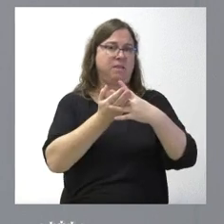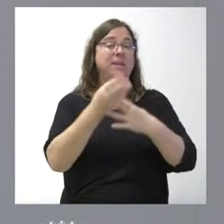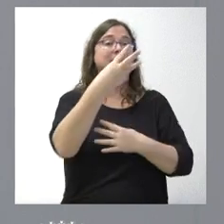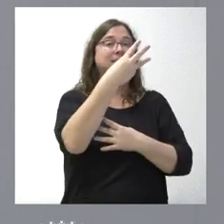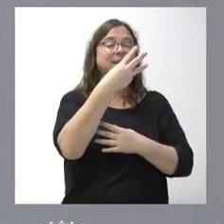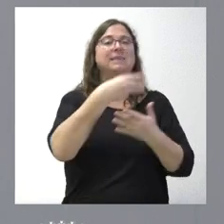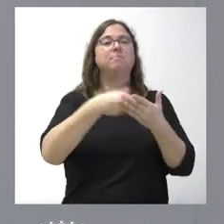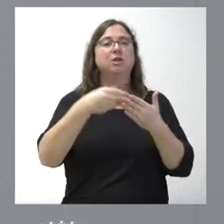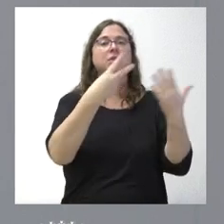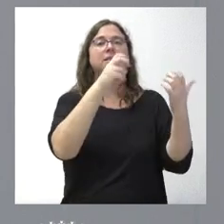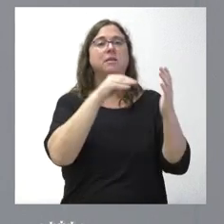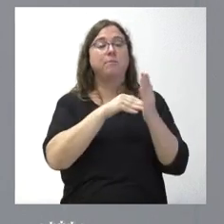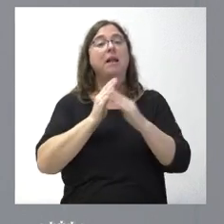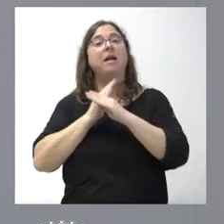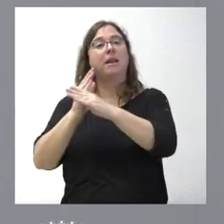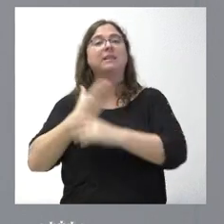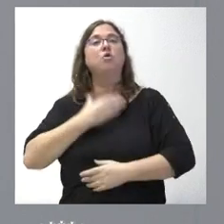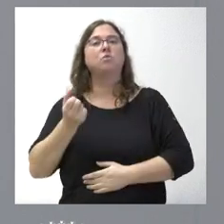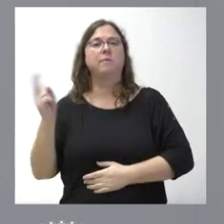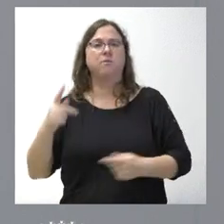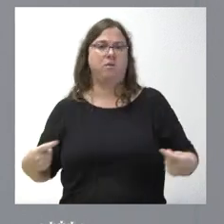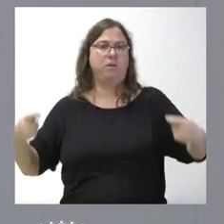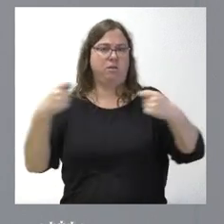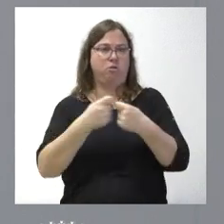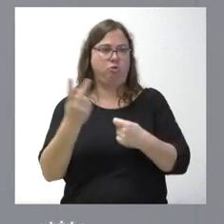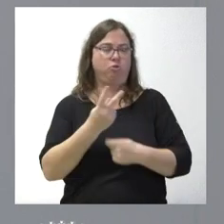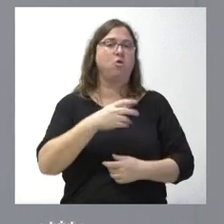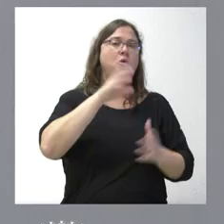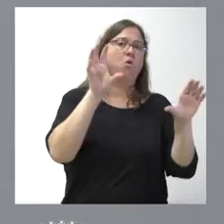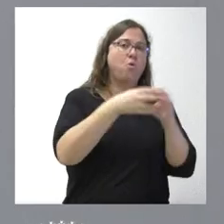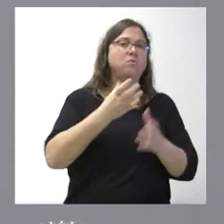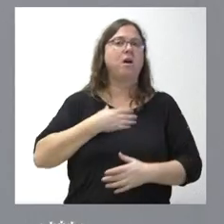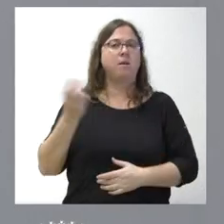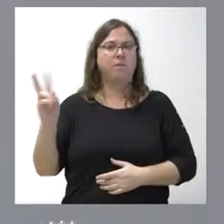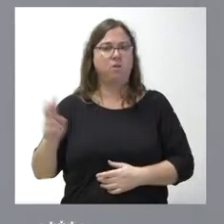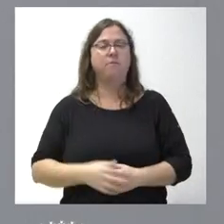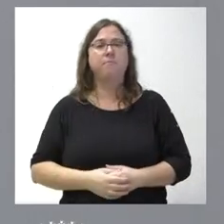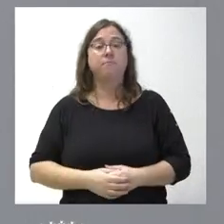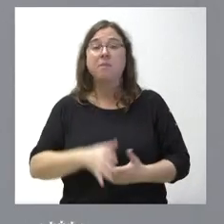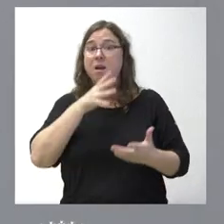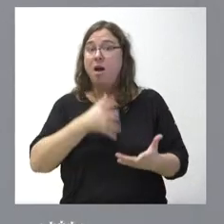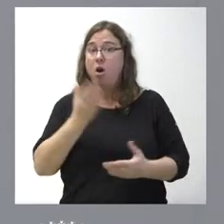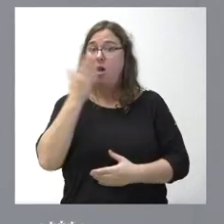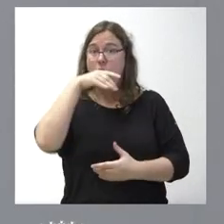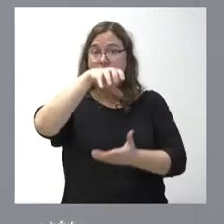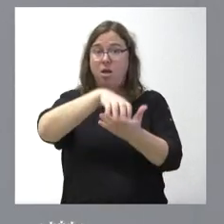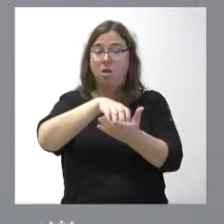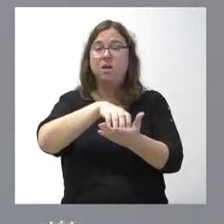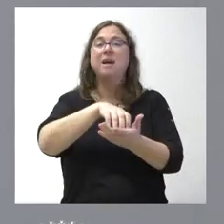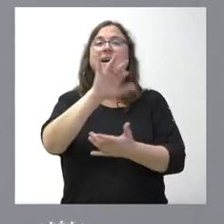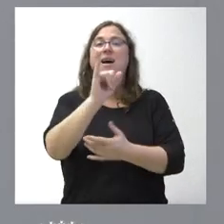370,000 el resto se aportará por el ayuno de Valladolid en la actualidad este centro cuenta con